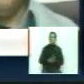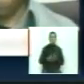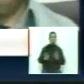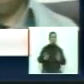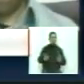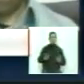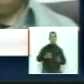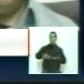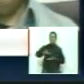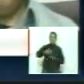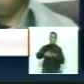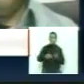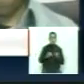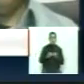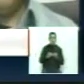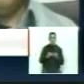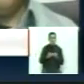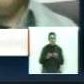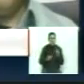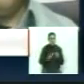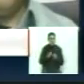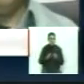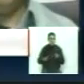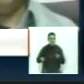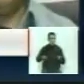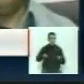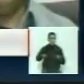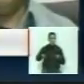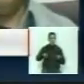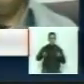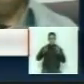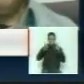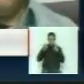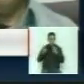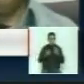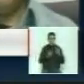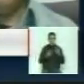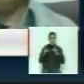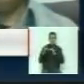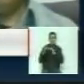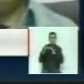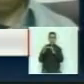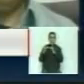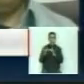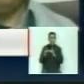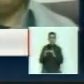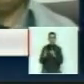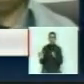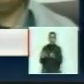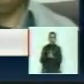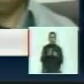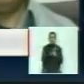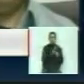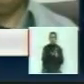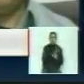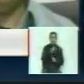hay un incremento importante en la asignación de camas hospitalarias y cuidado intensivo para que la